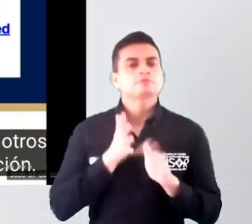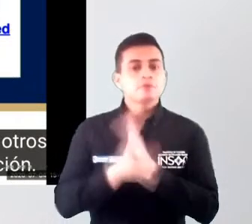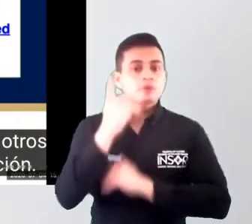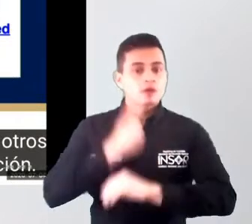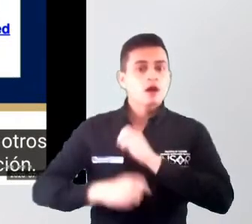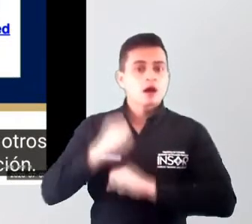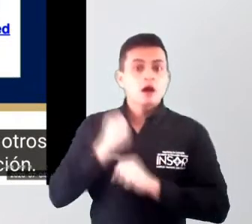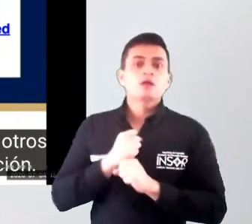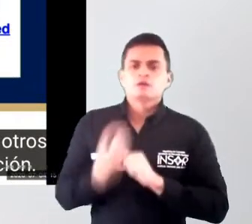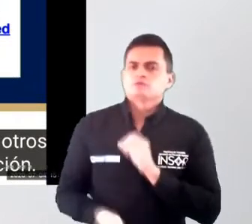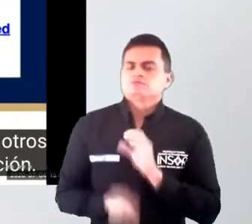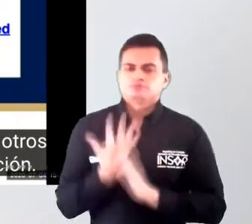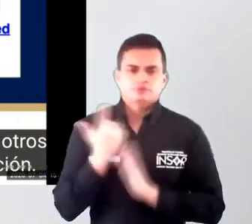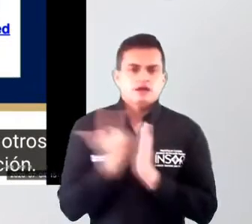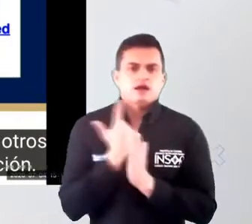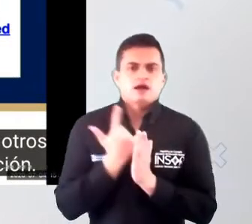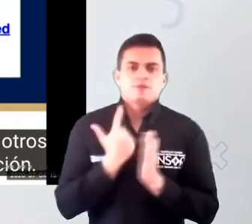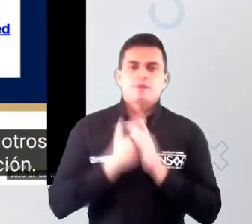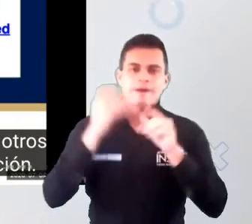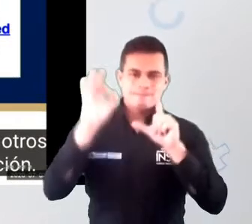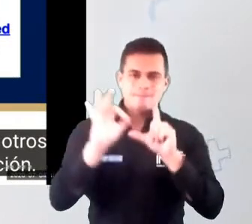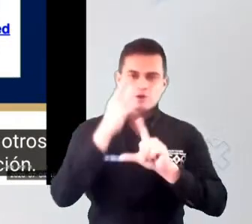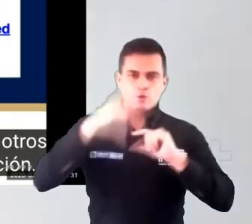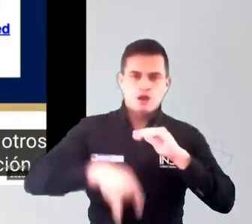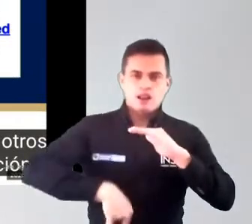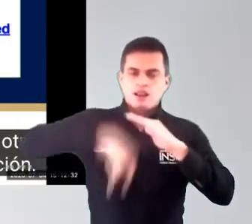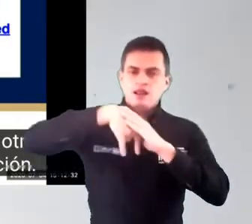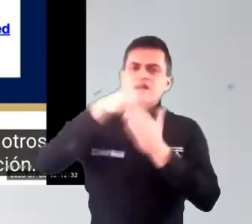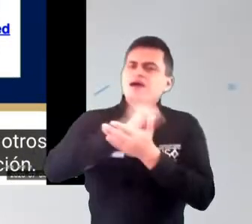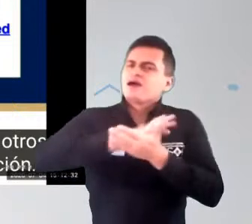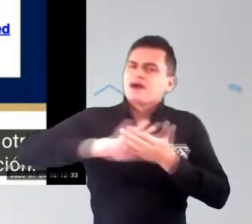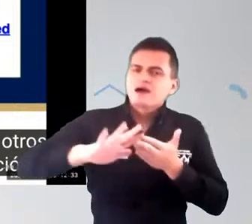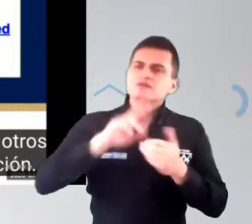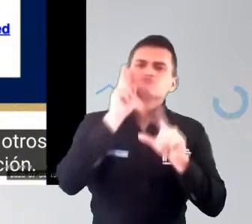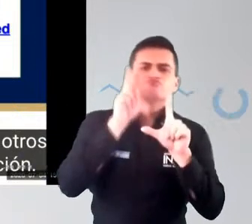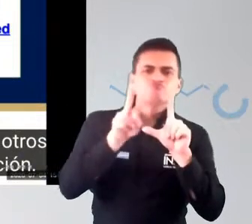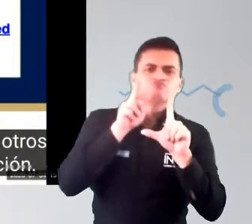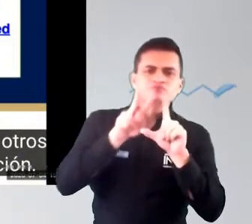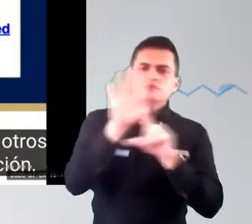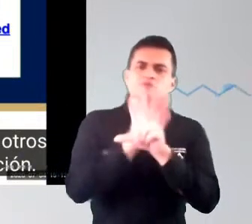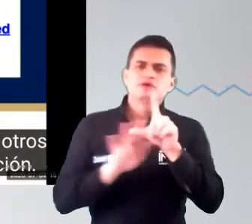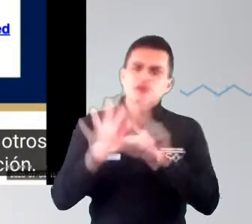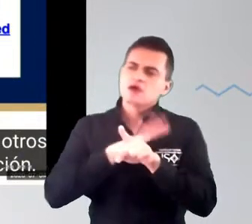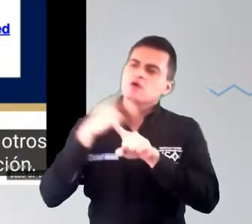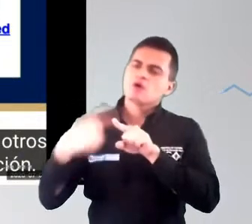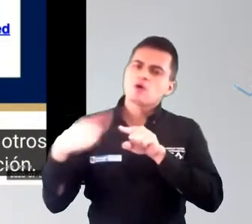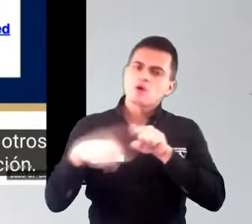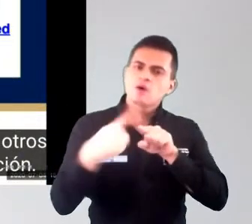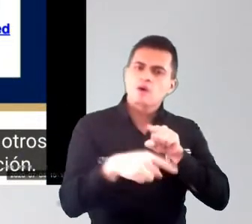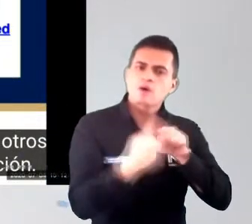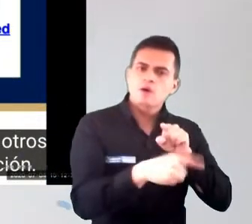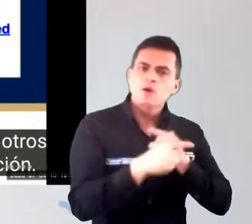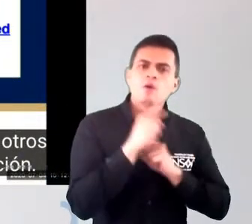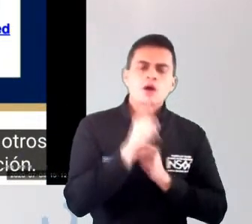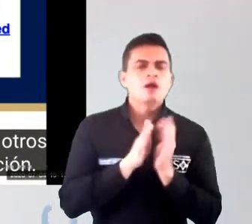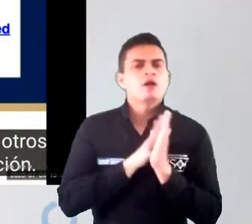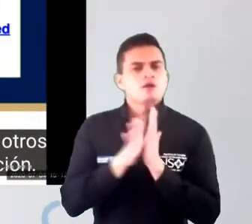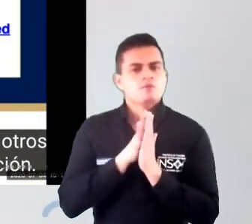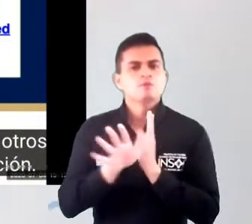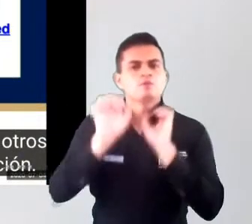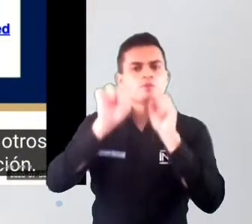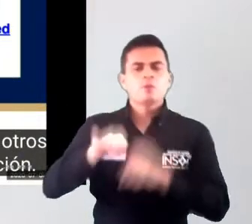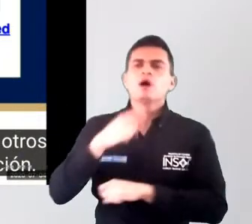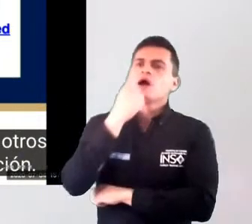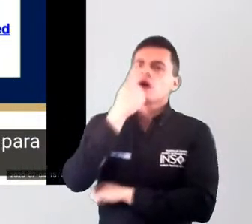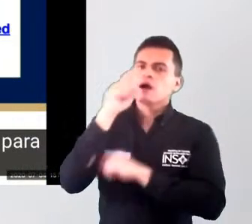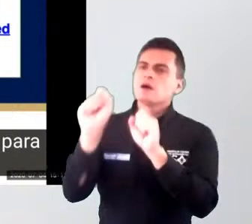línea gratuito que tiene muchos videos y otros recursos para que puedan ver la enseñanza